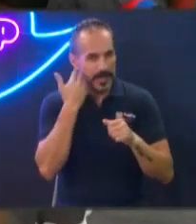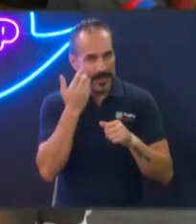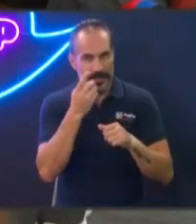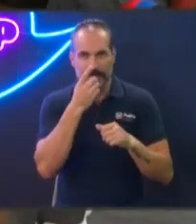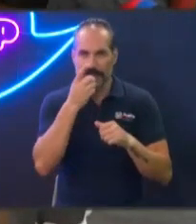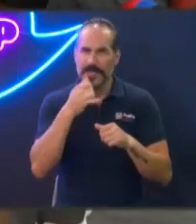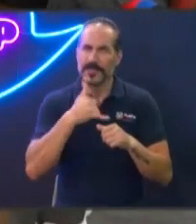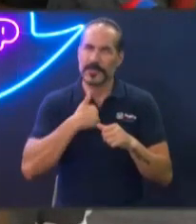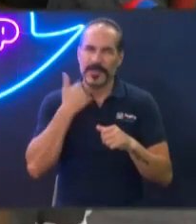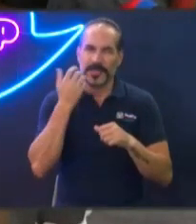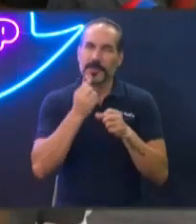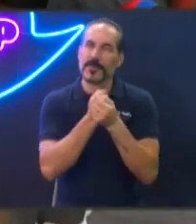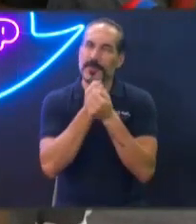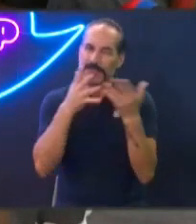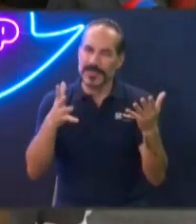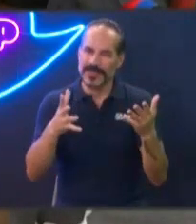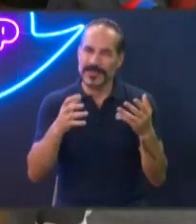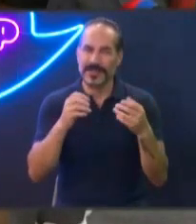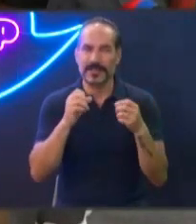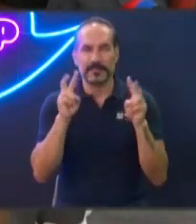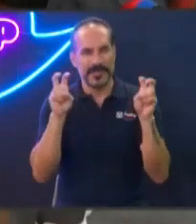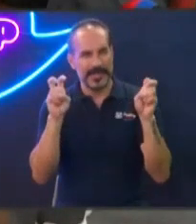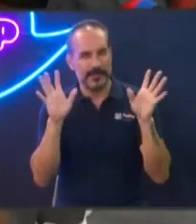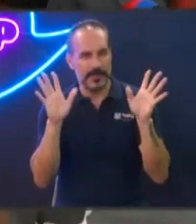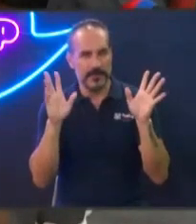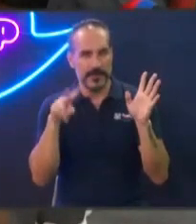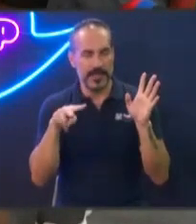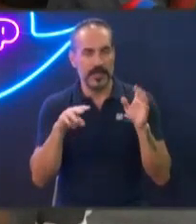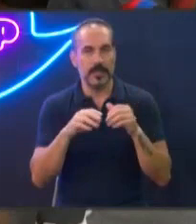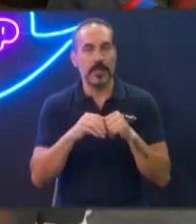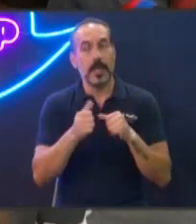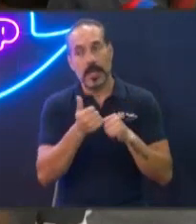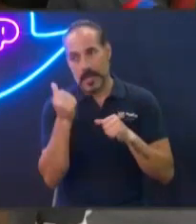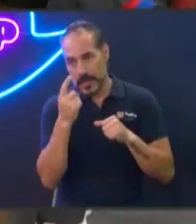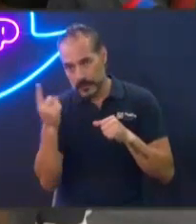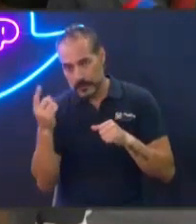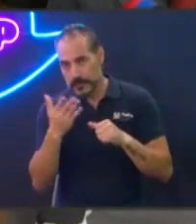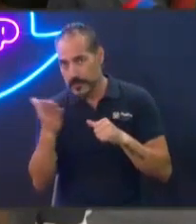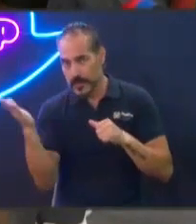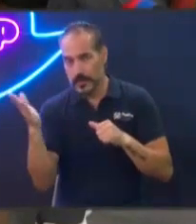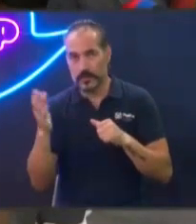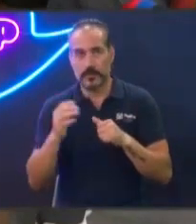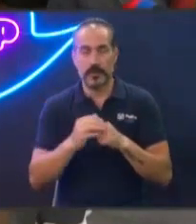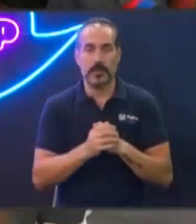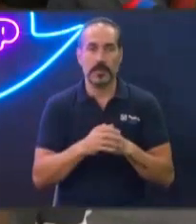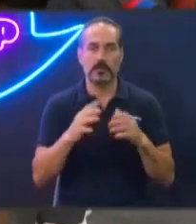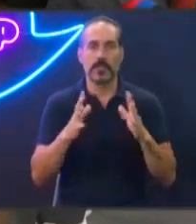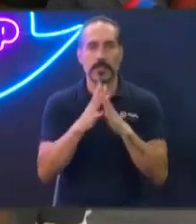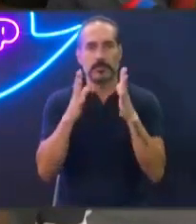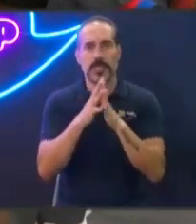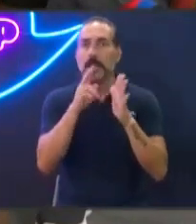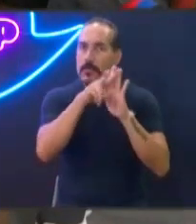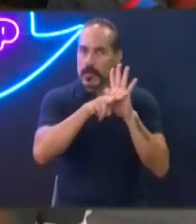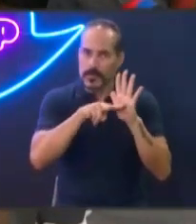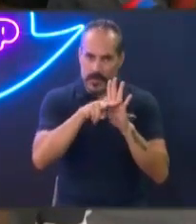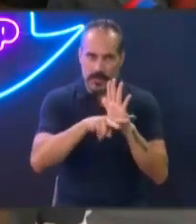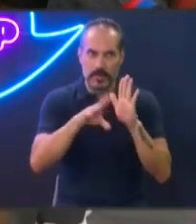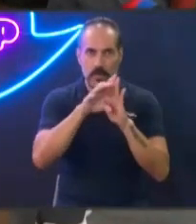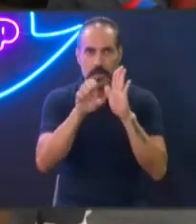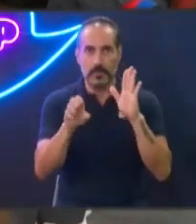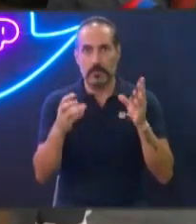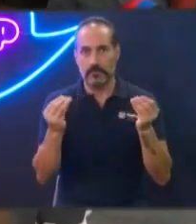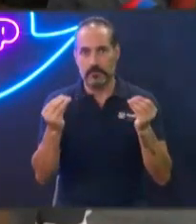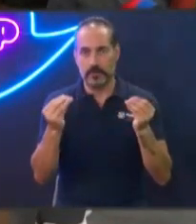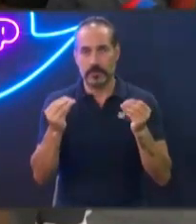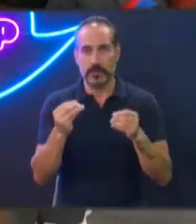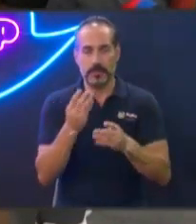que incluso dijimos bueno algunos de ellos tendrán que hacerlo por video se harán un código QR lo van a ver y listo porque hay muchísimos tanto de secundaria como de